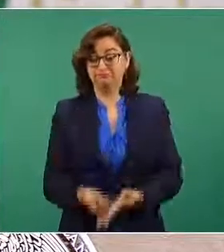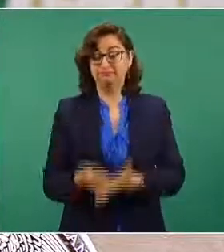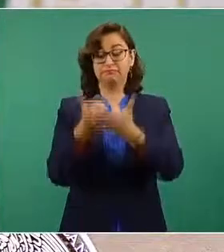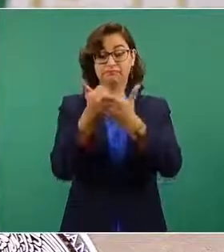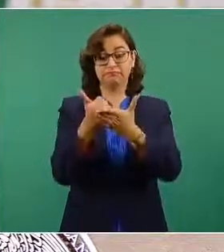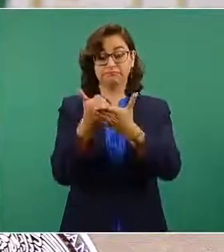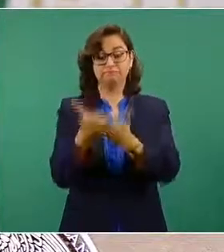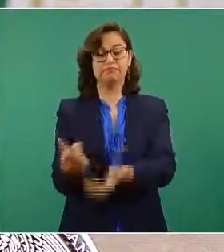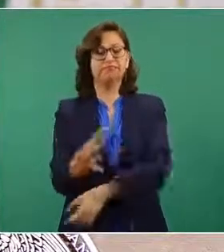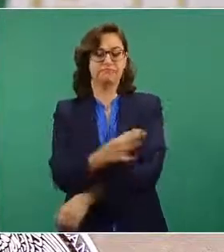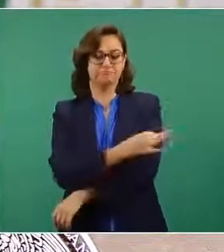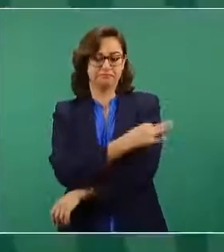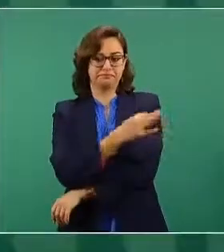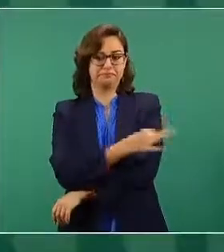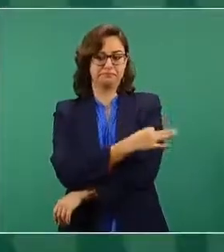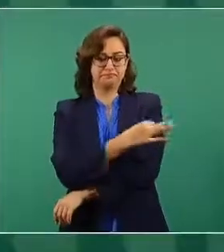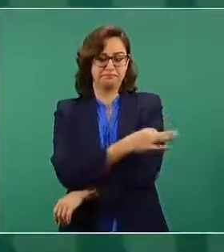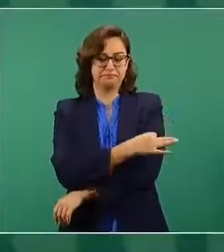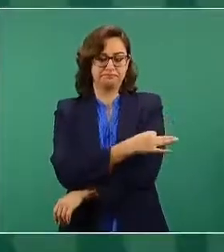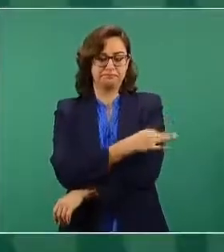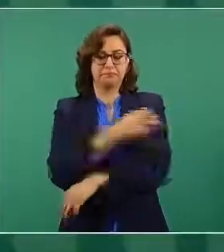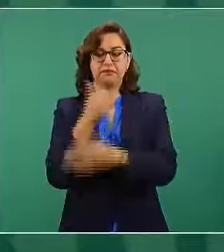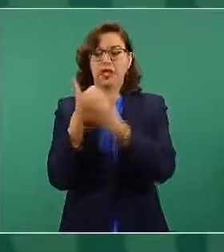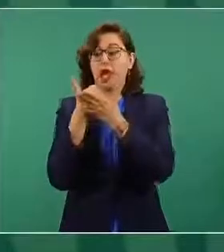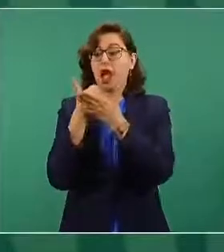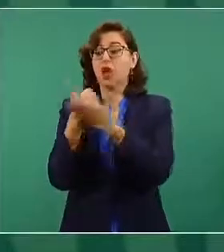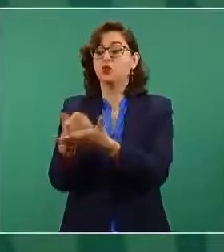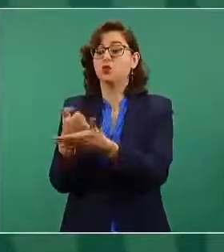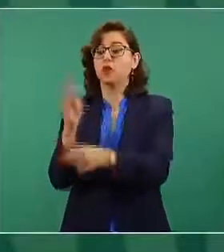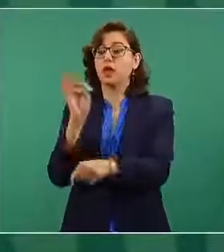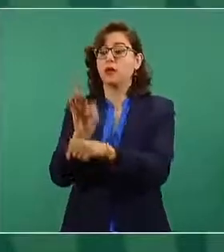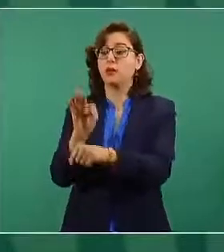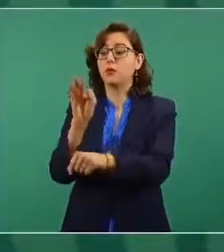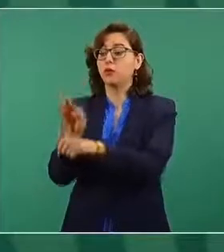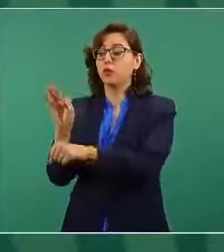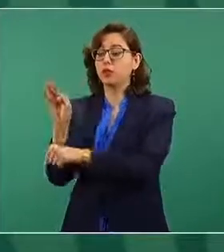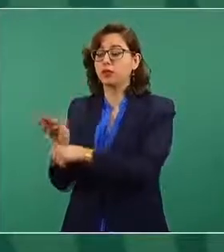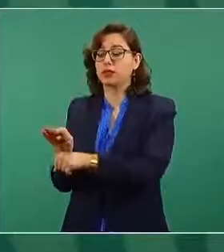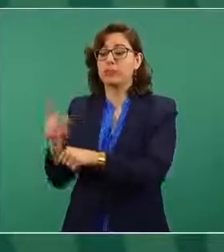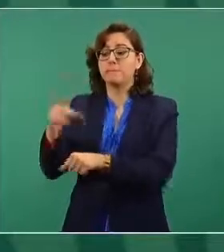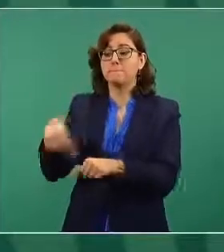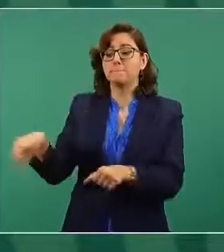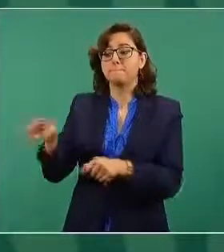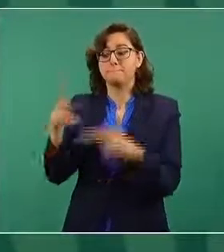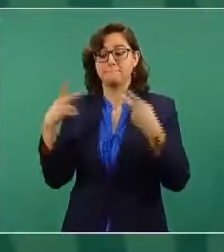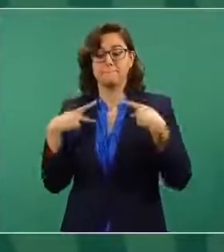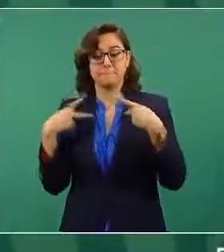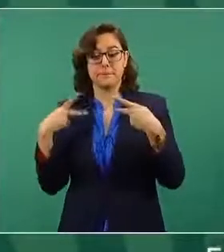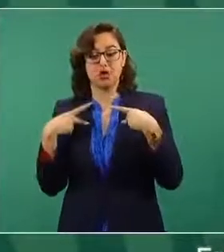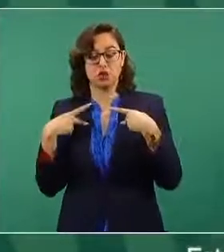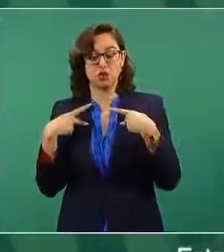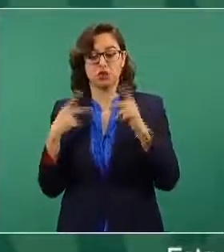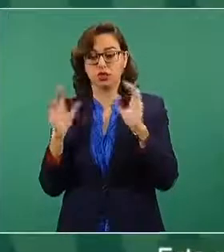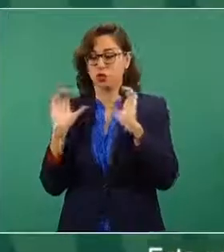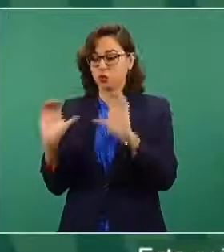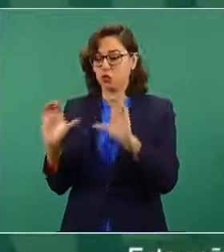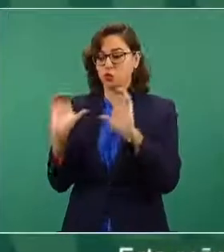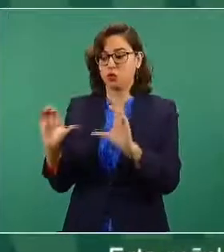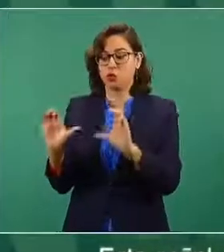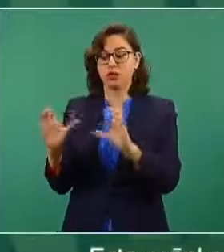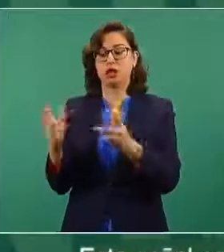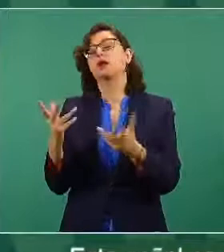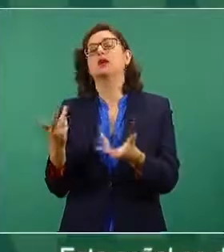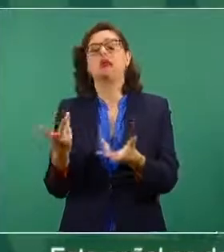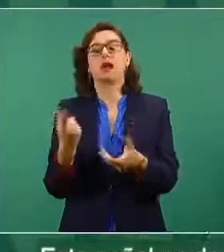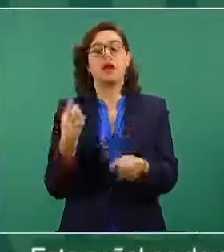permite proteger del contagio, de la infección, pero sobre todo de la